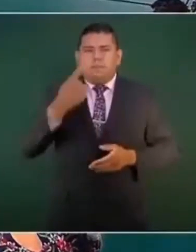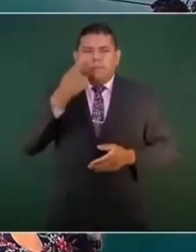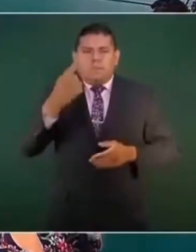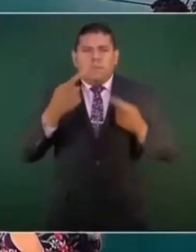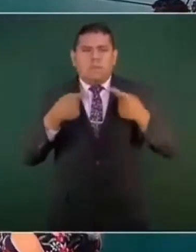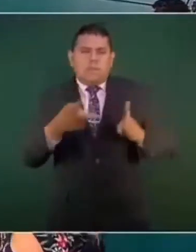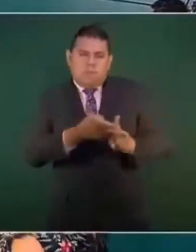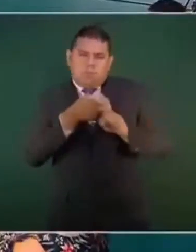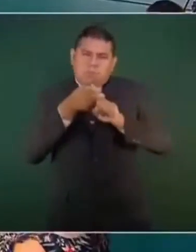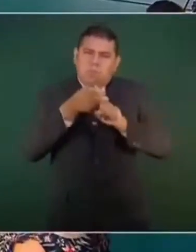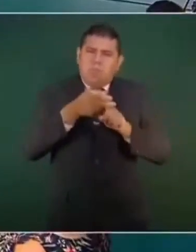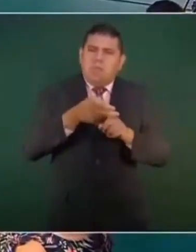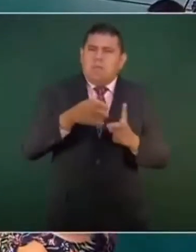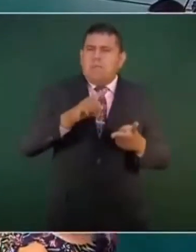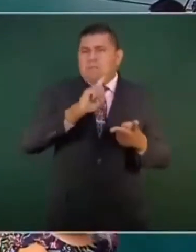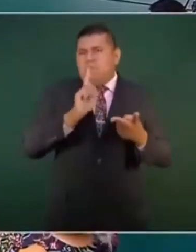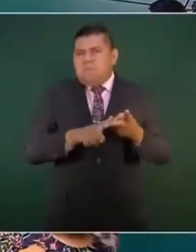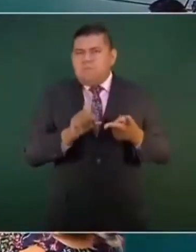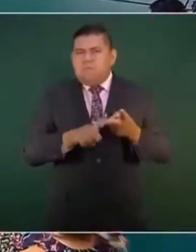Secuestro,